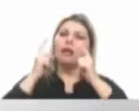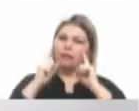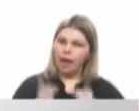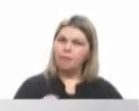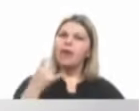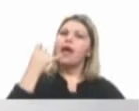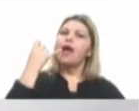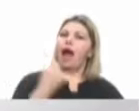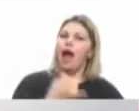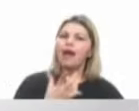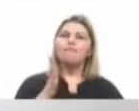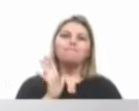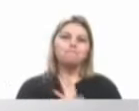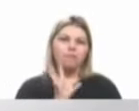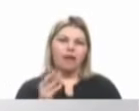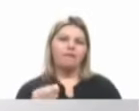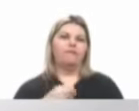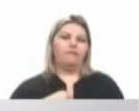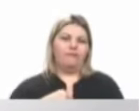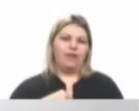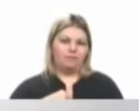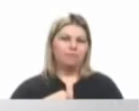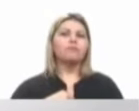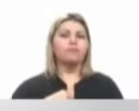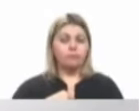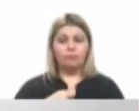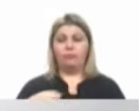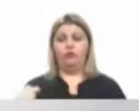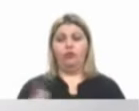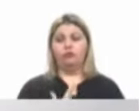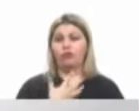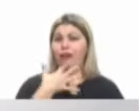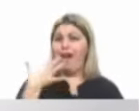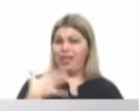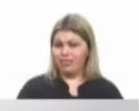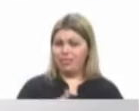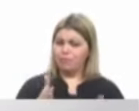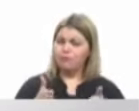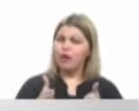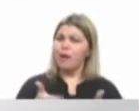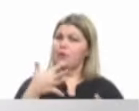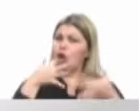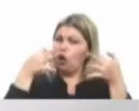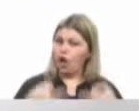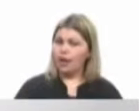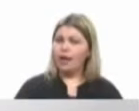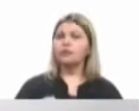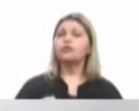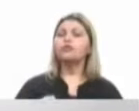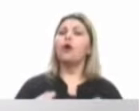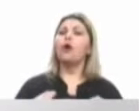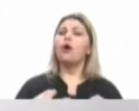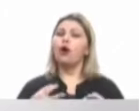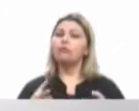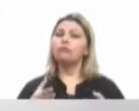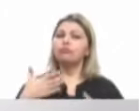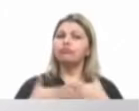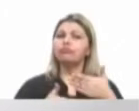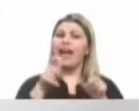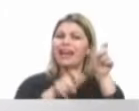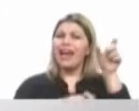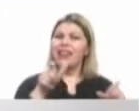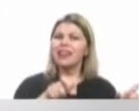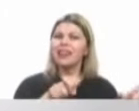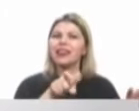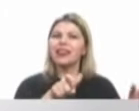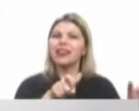resto del organigrama del Ejecutivo de la Nación, más las diferencias políticas muy importantes con quien